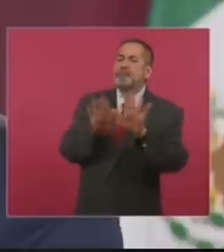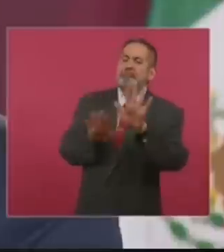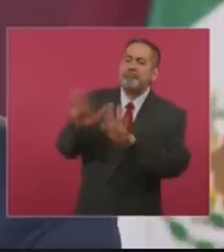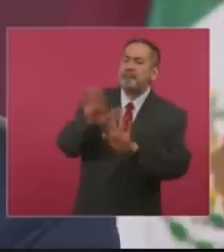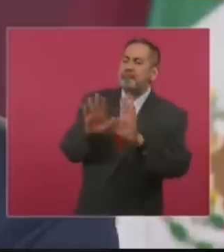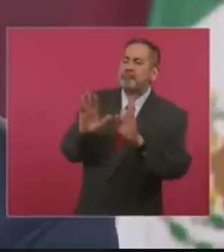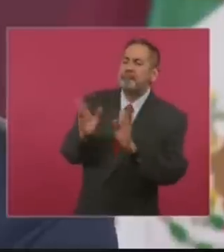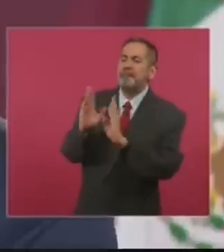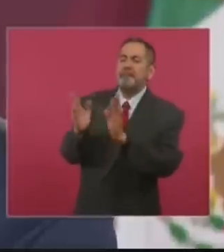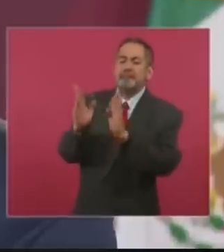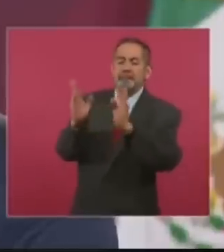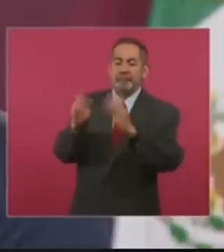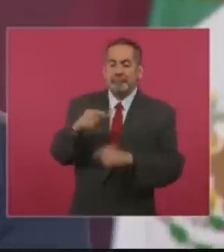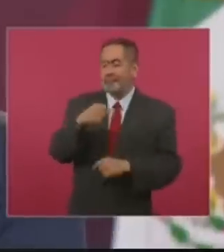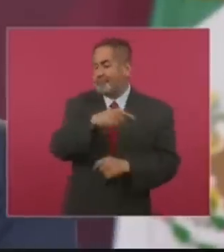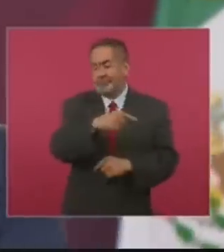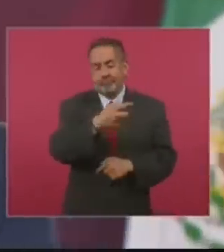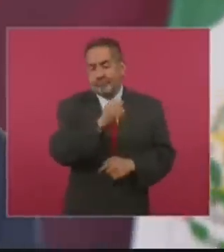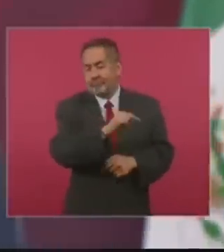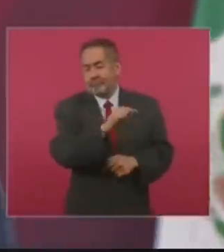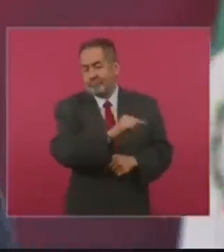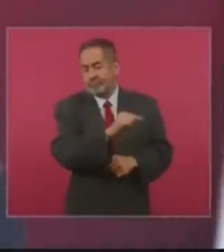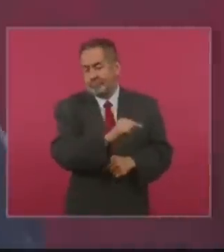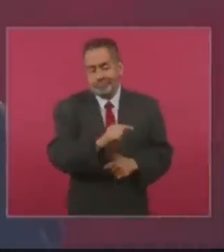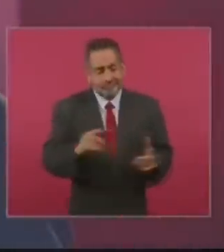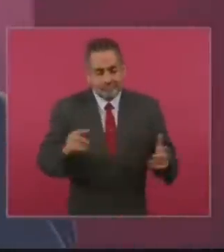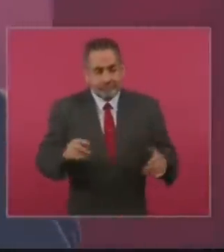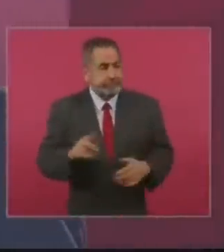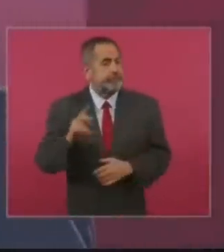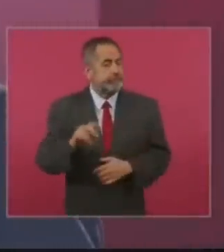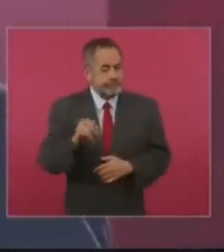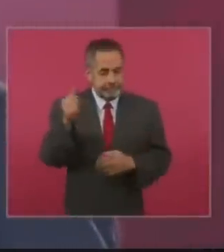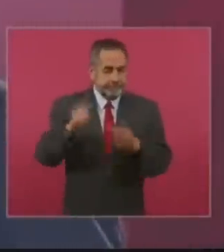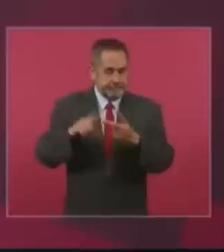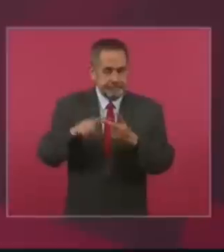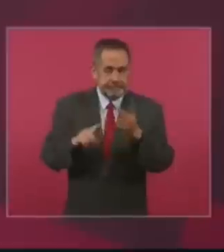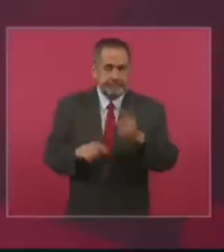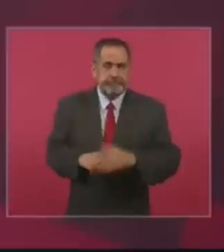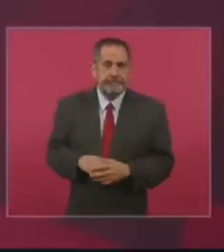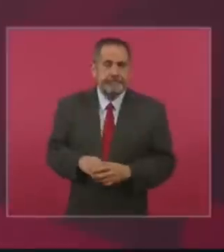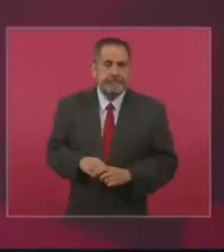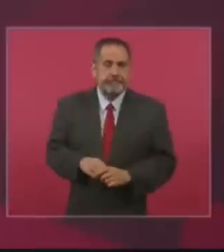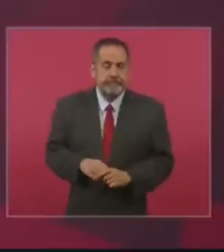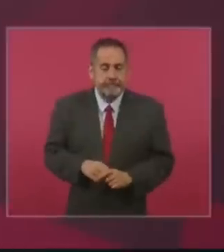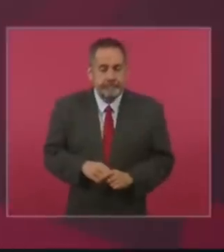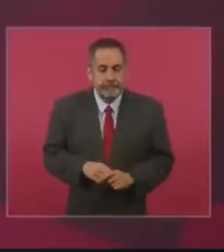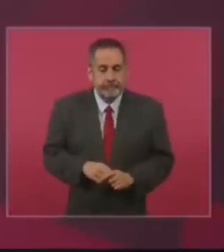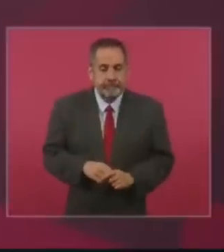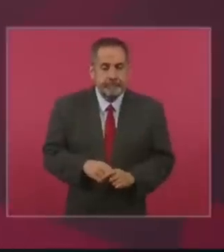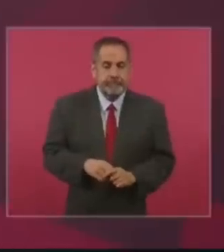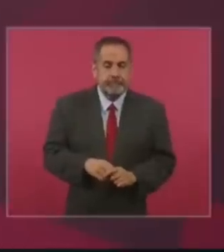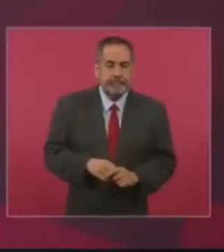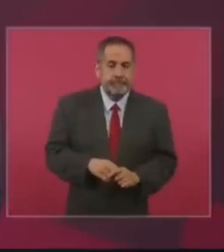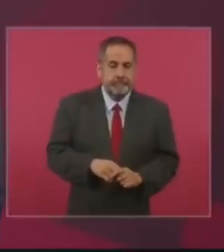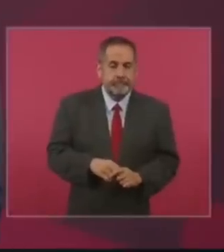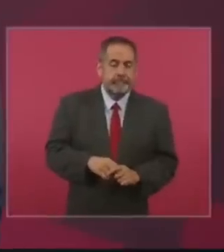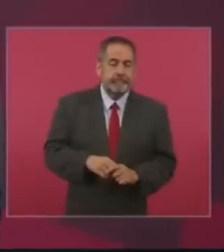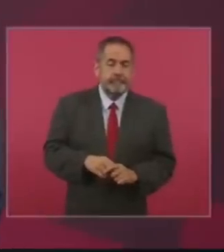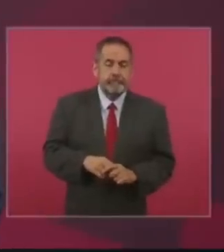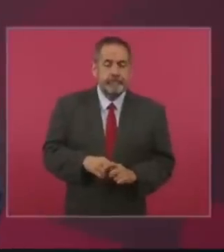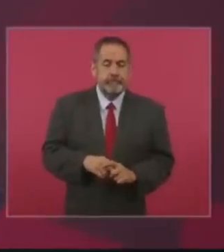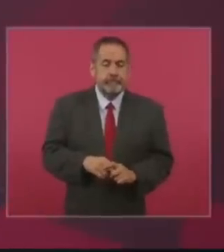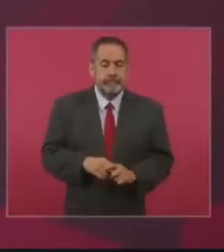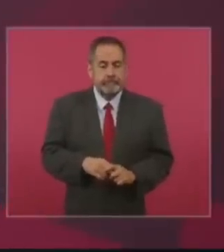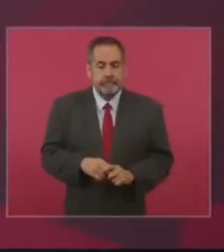mayoría y también otra cosa que no se quieran